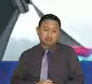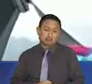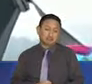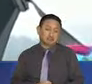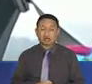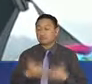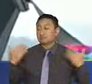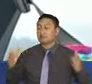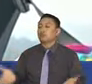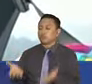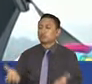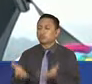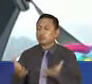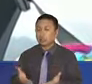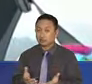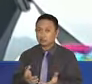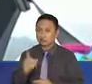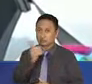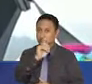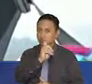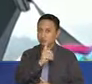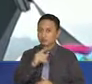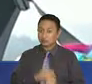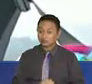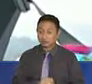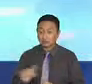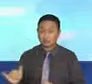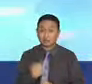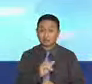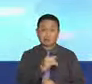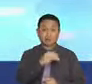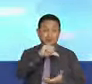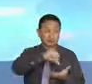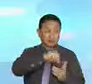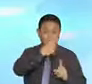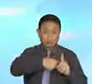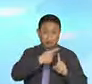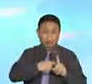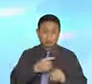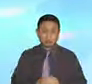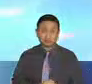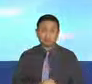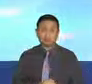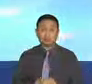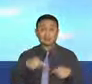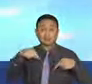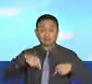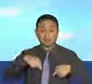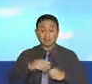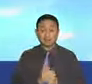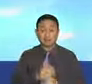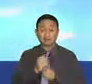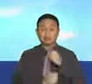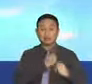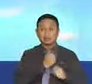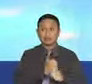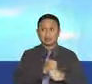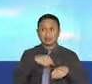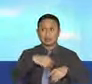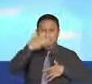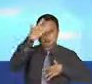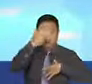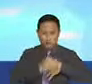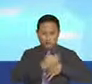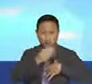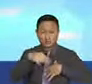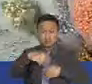dejando libre para que las ciudades se conviertan en un mercado Y es que las ventas ambulantes han crecido en los últimos años tras la pandemia